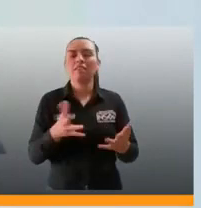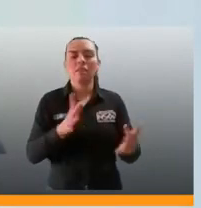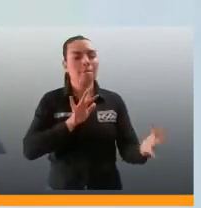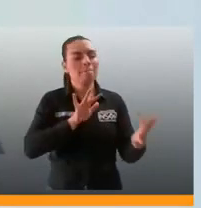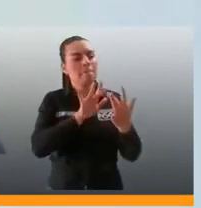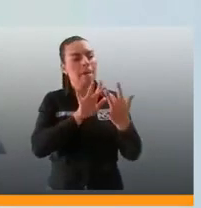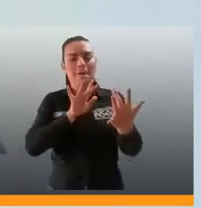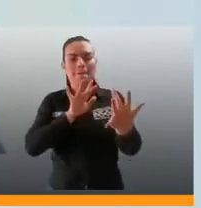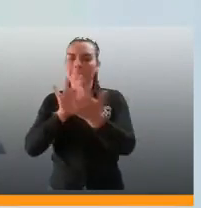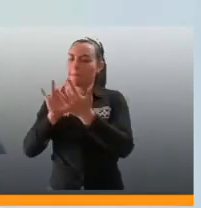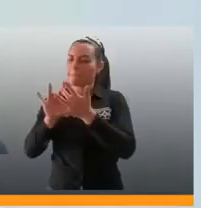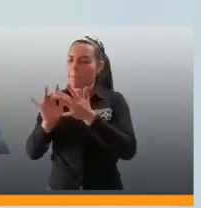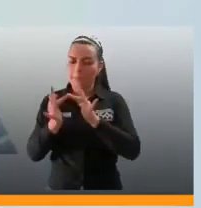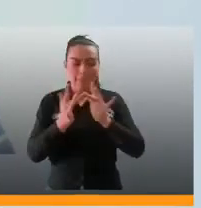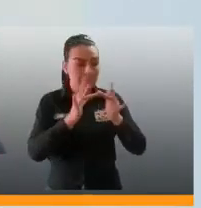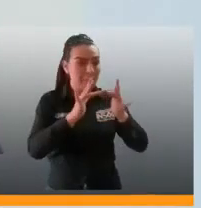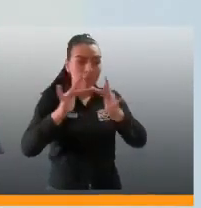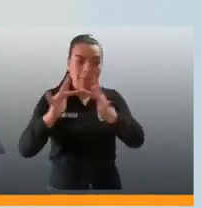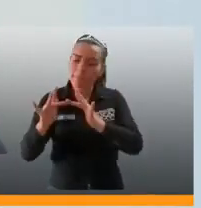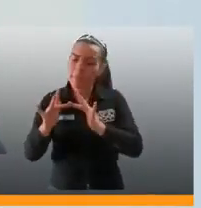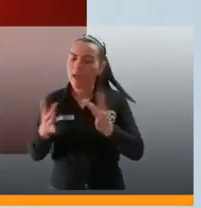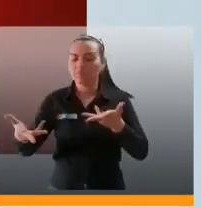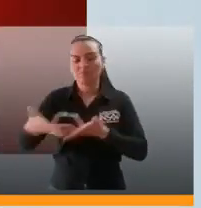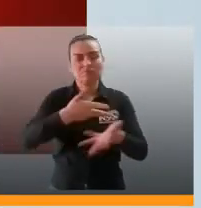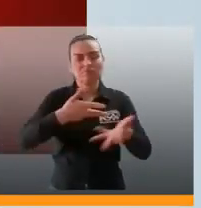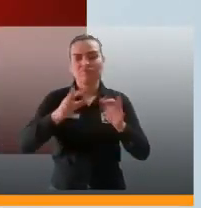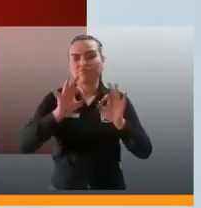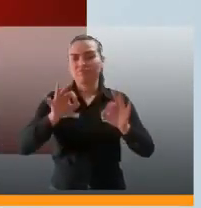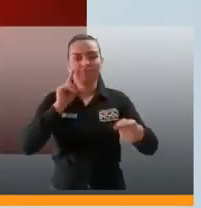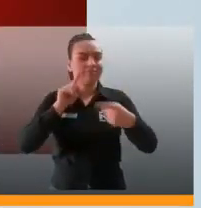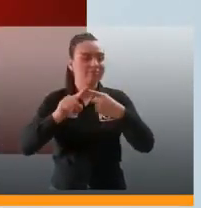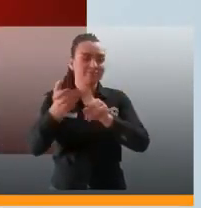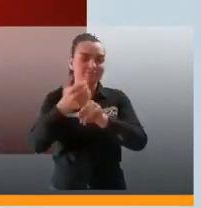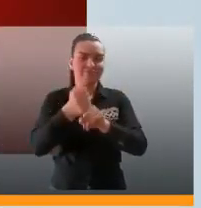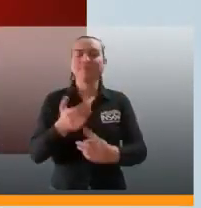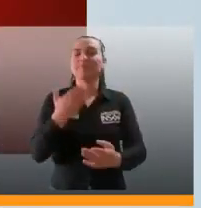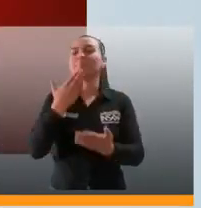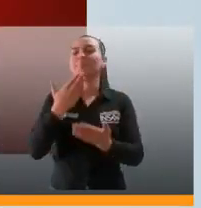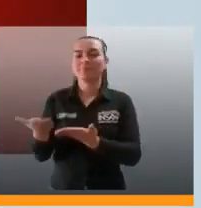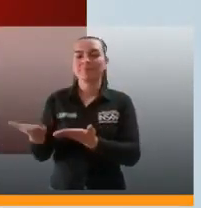para lograr nuestros objetivos. Gracias, Ángela. Martín.